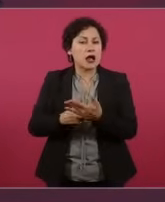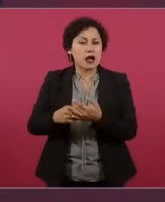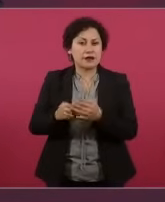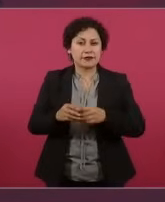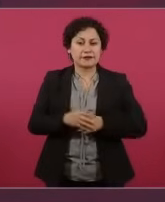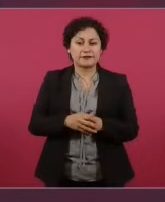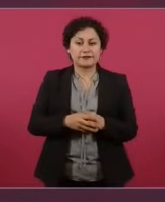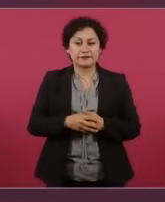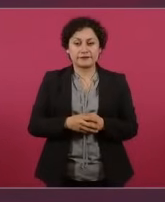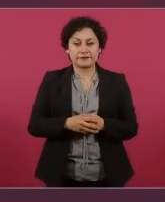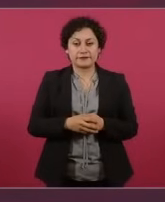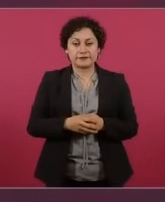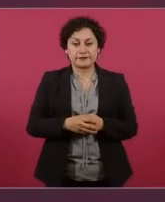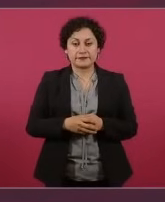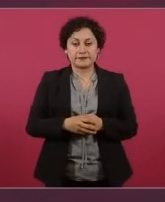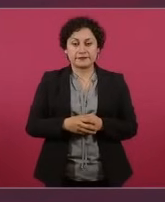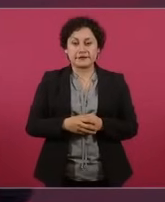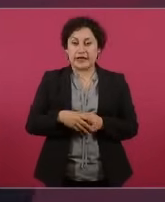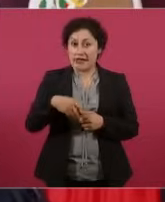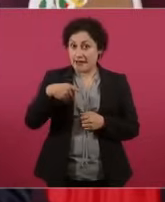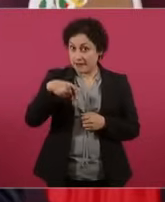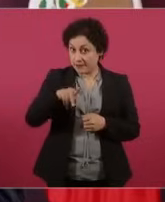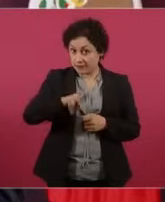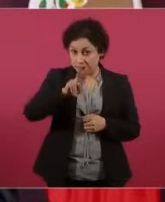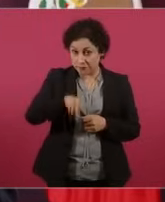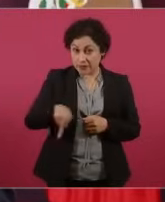comentario, Ciro,